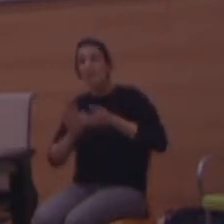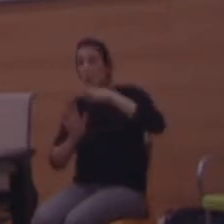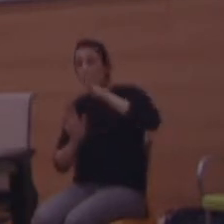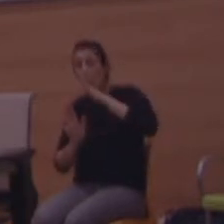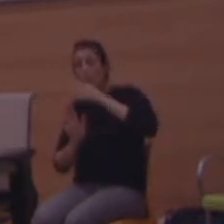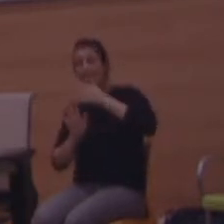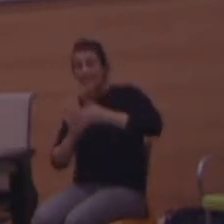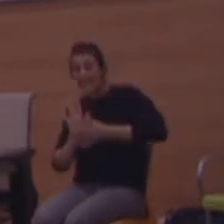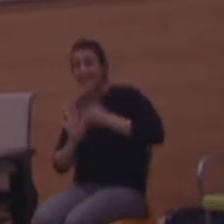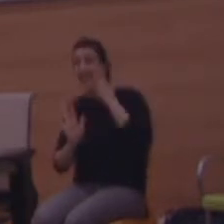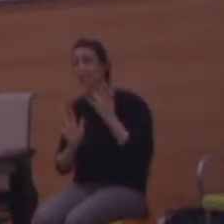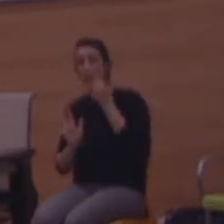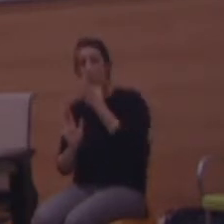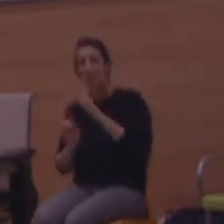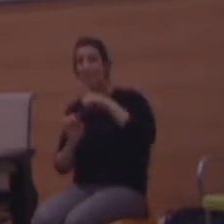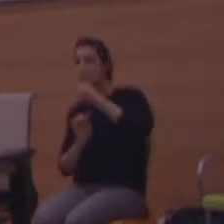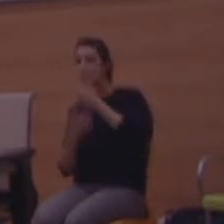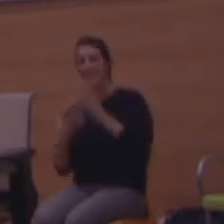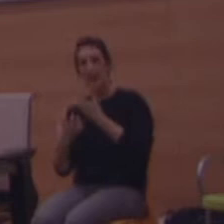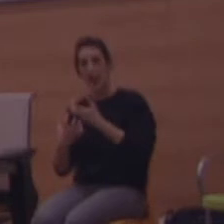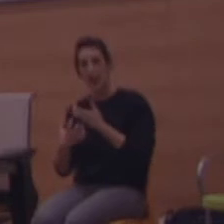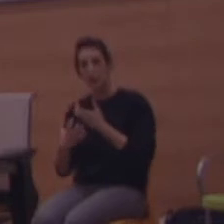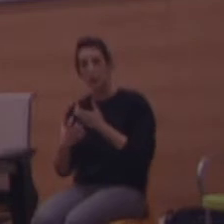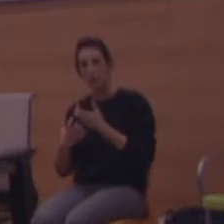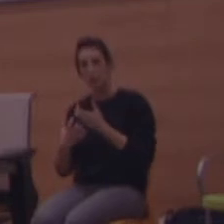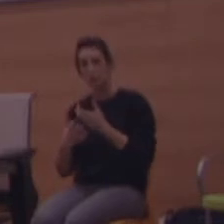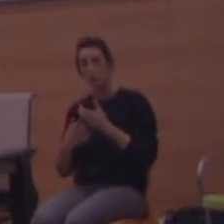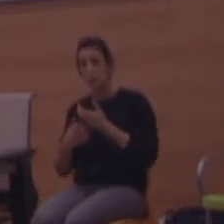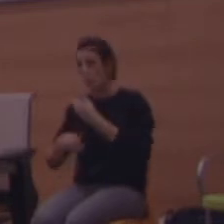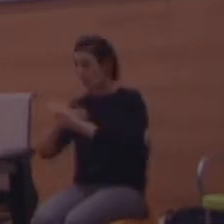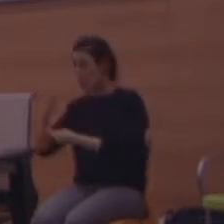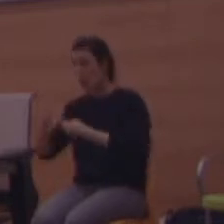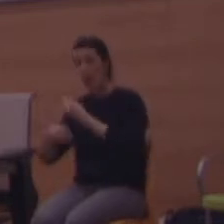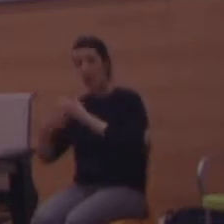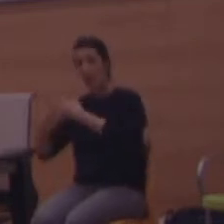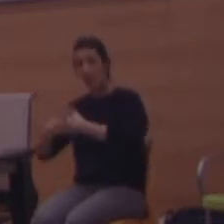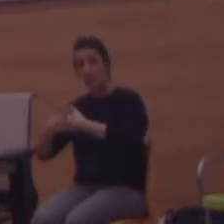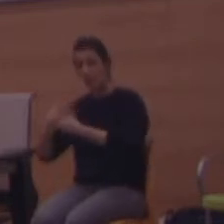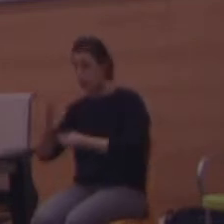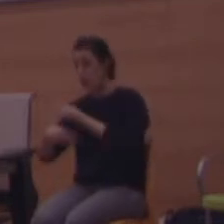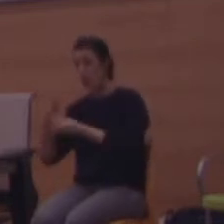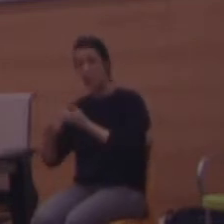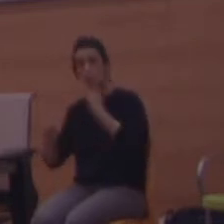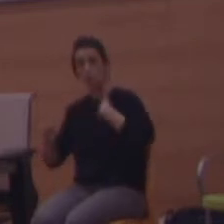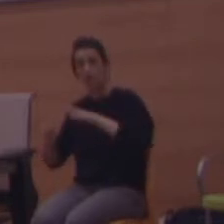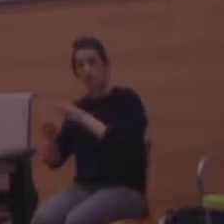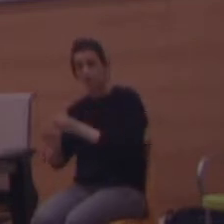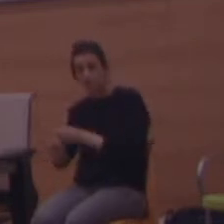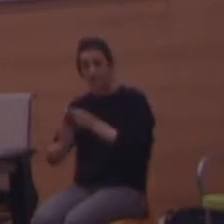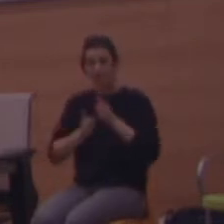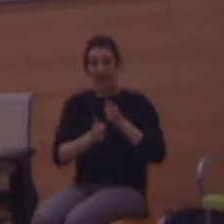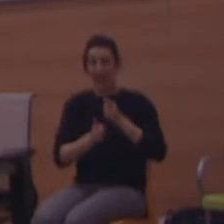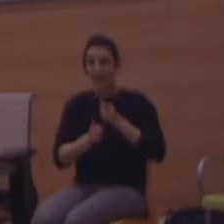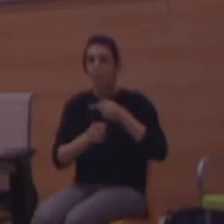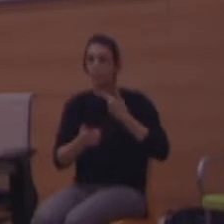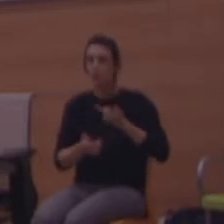papel secante. Tras su confección hay que intentar mantener la órtesis